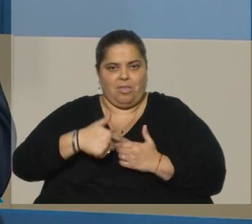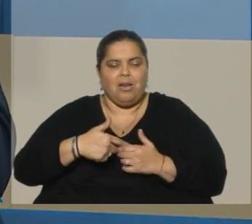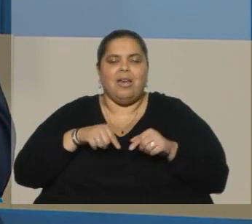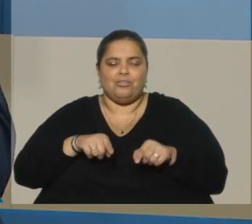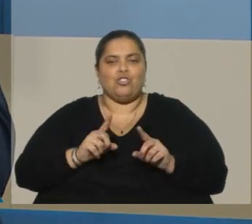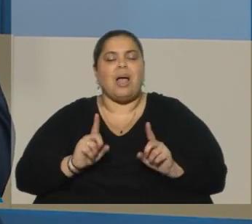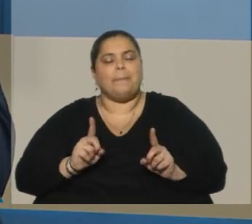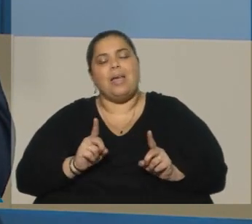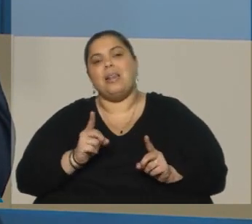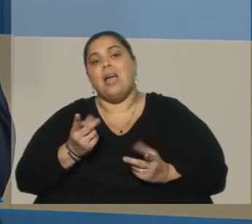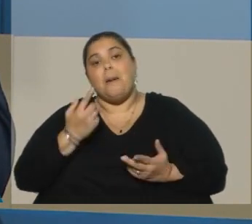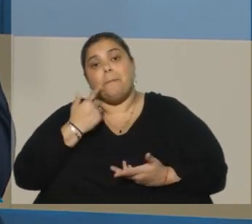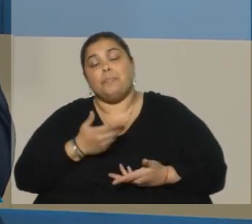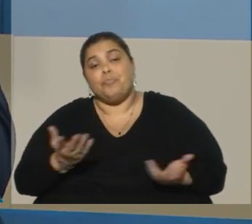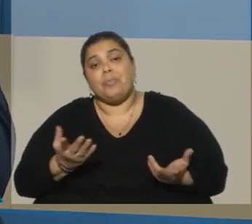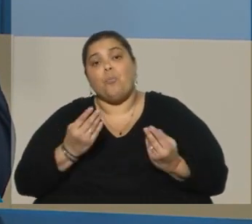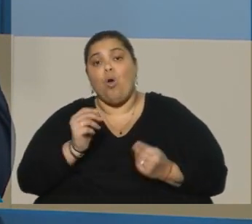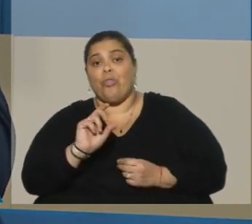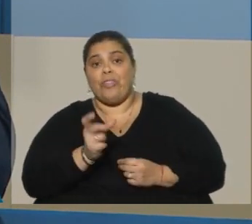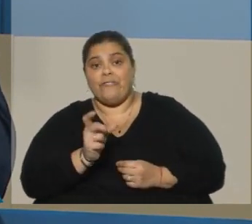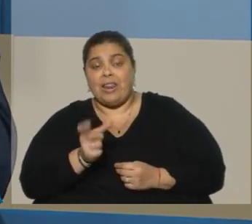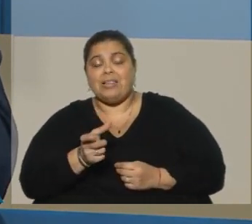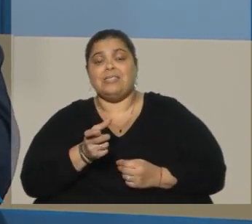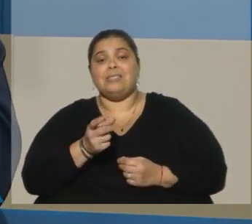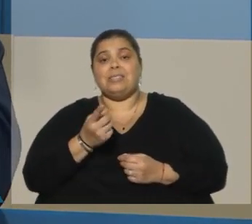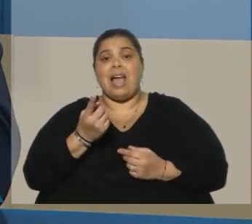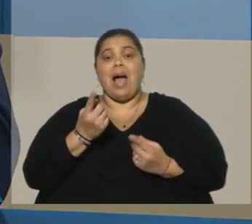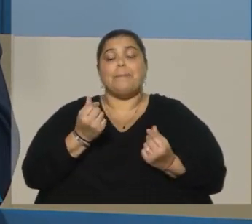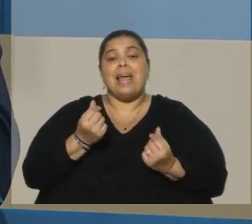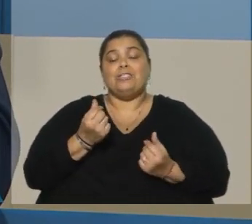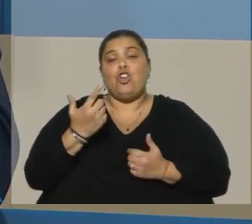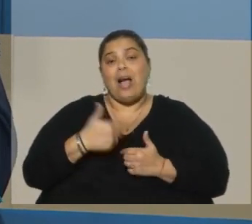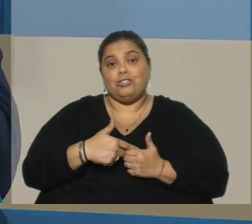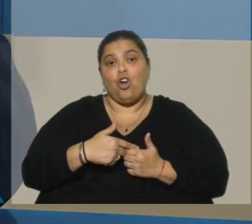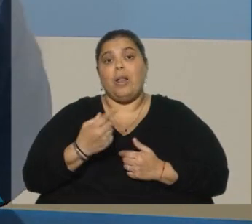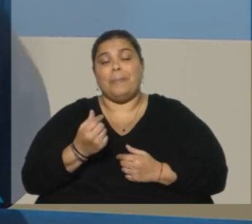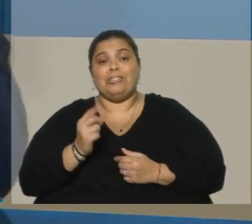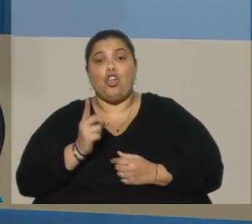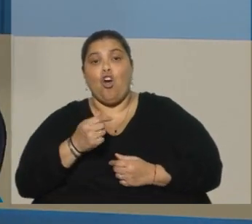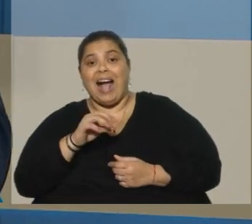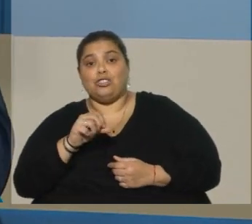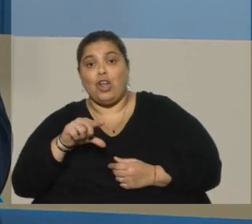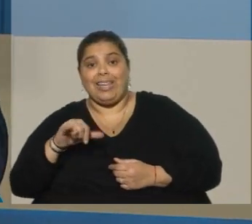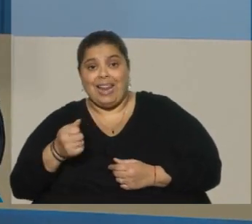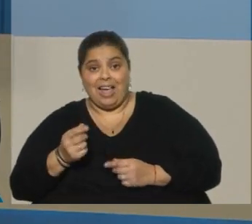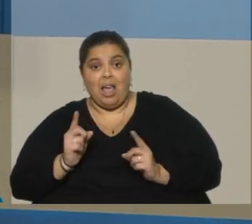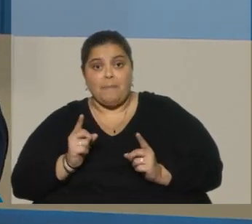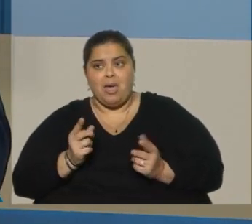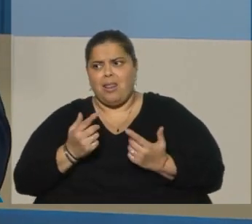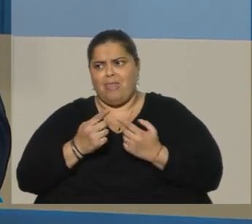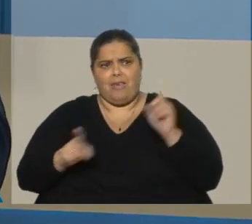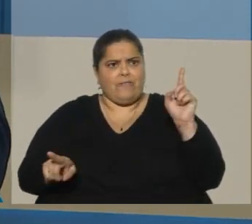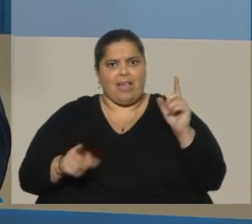promotor también de la diferencia que hay entre el precio del gasoil y el precio de la gasolina, se despegaron uno de otro, no suele ser